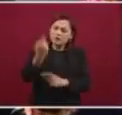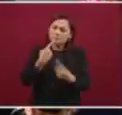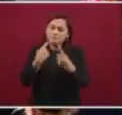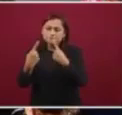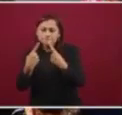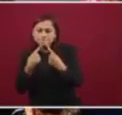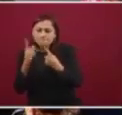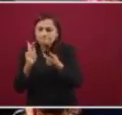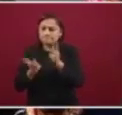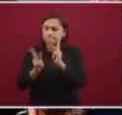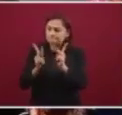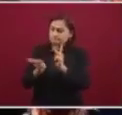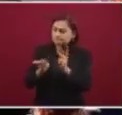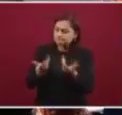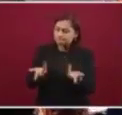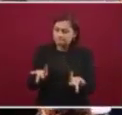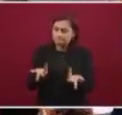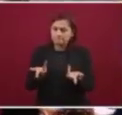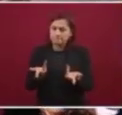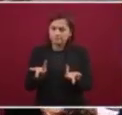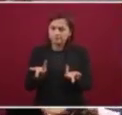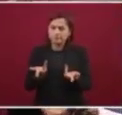se cierren